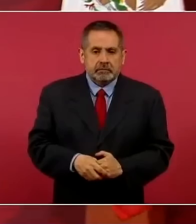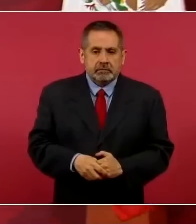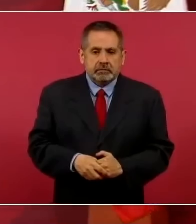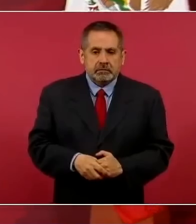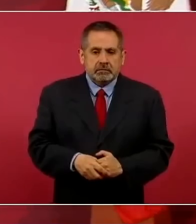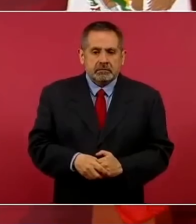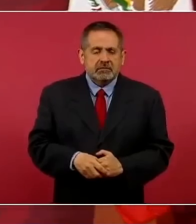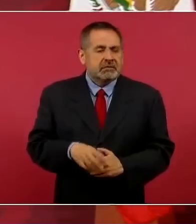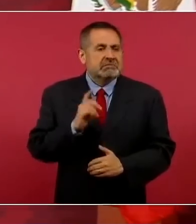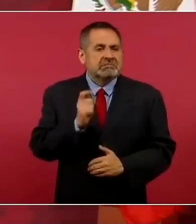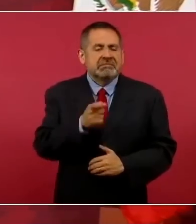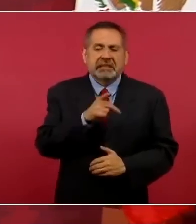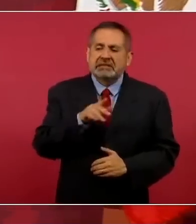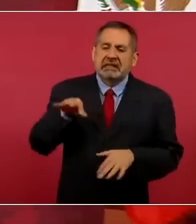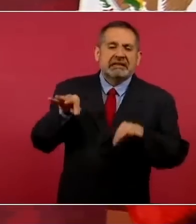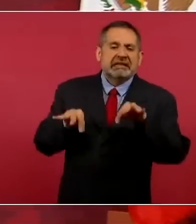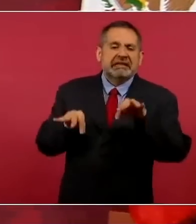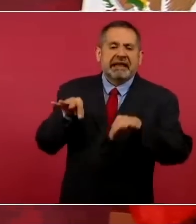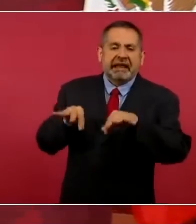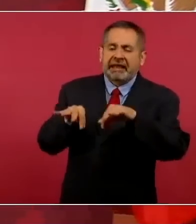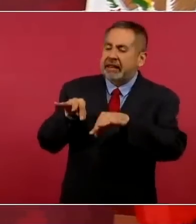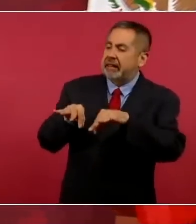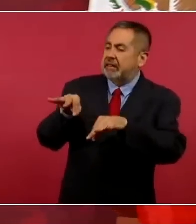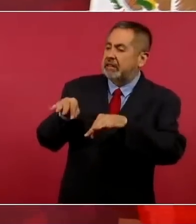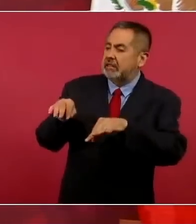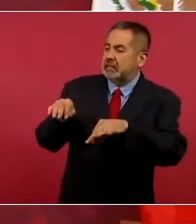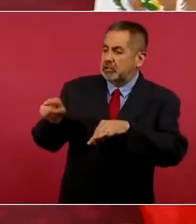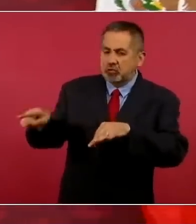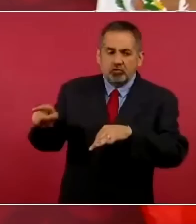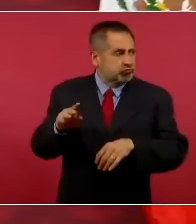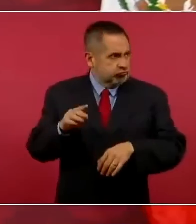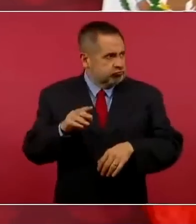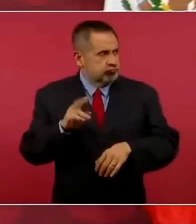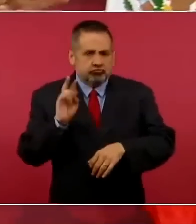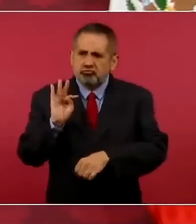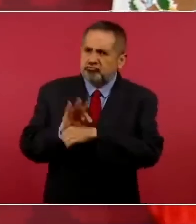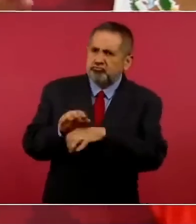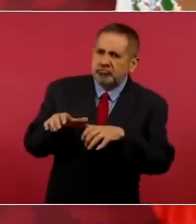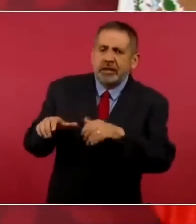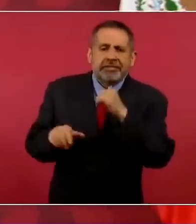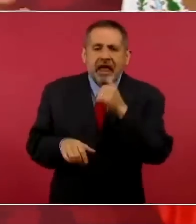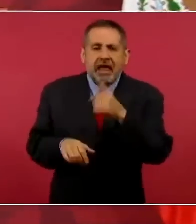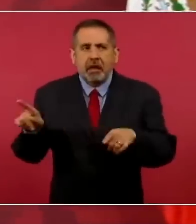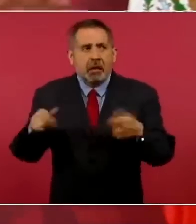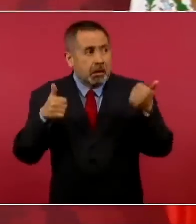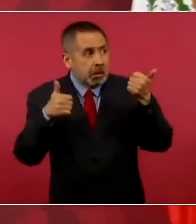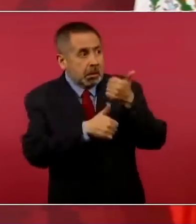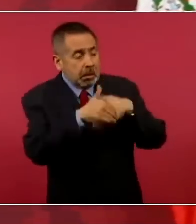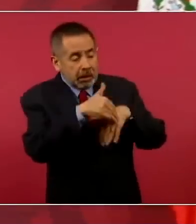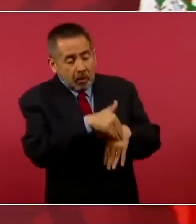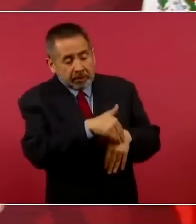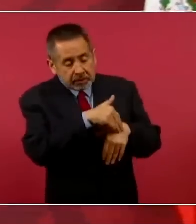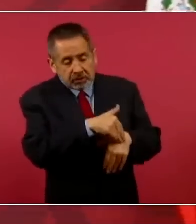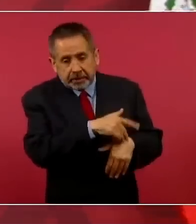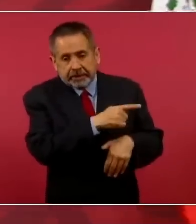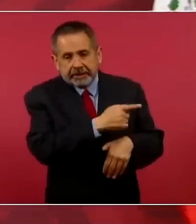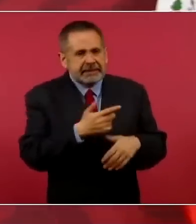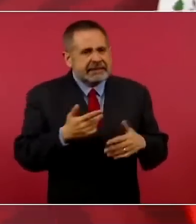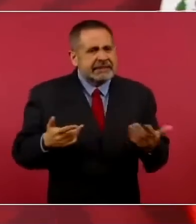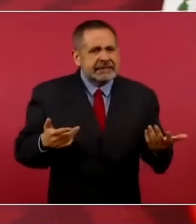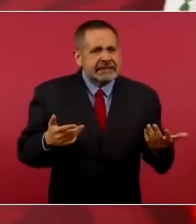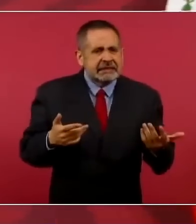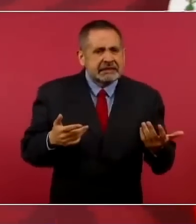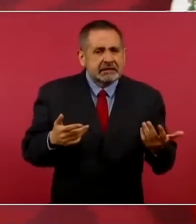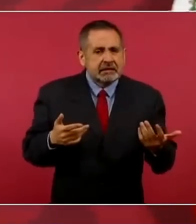un títere. Ya no representa a todos los mexicanos, a todo el pueblo,